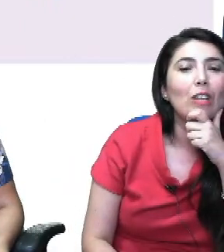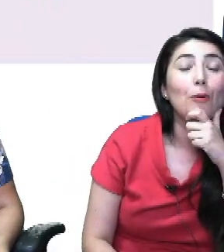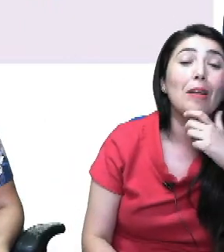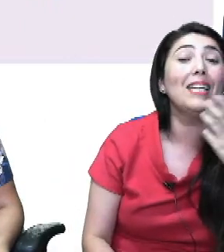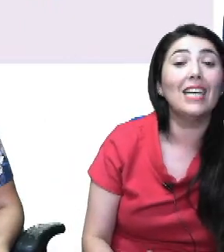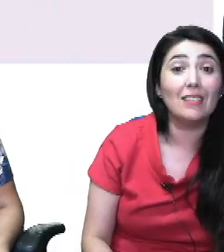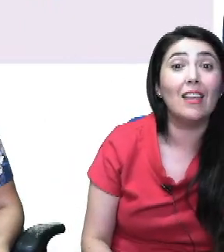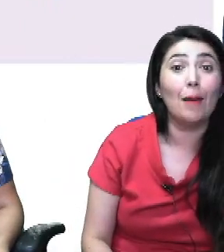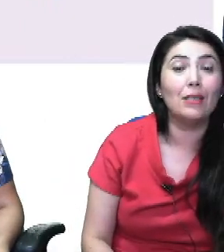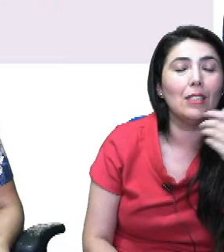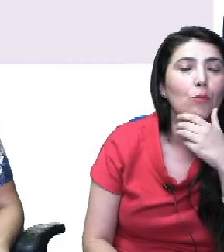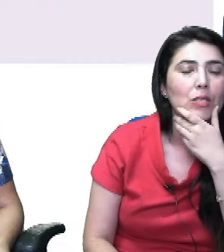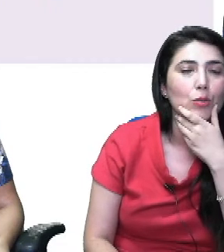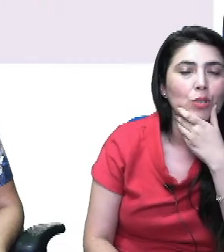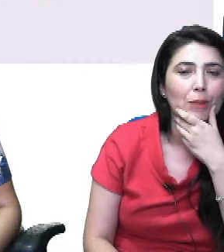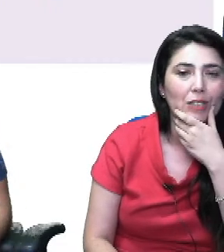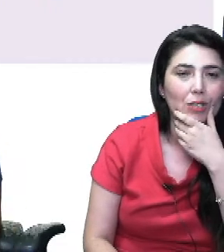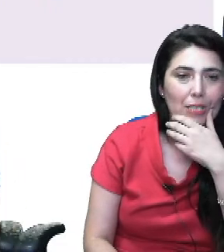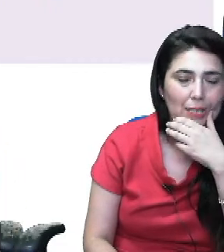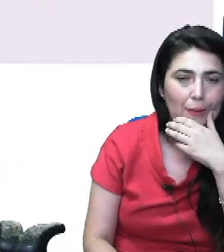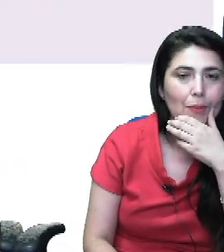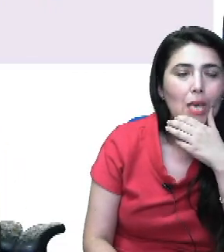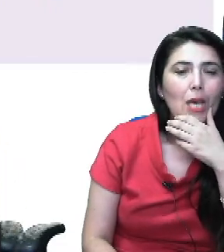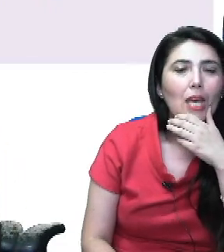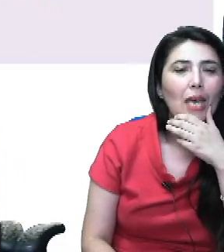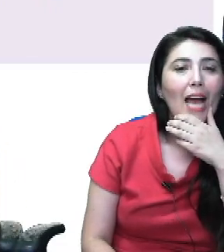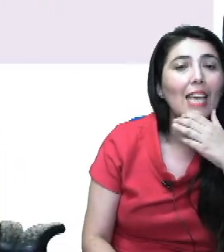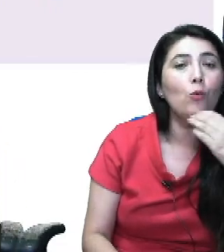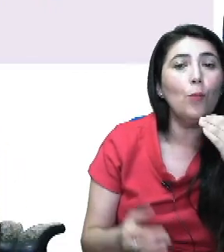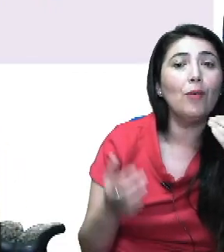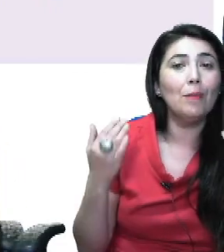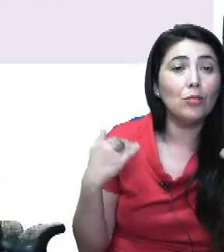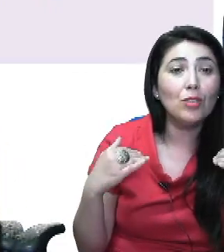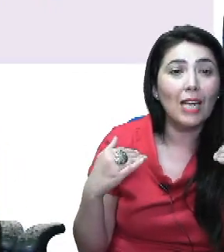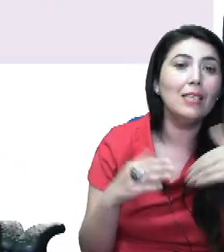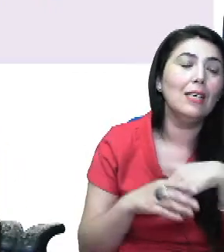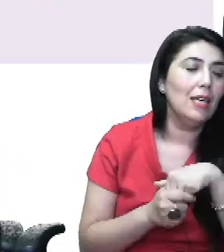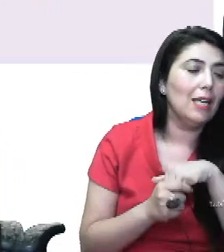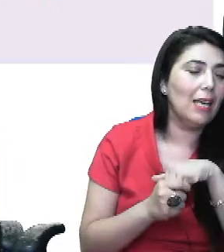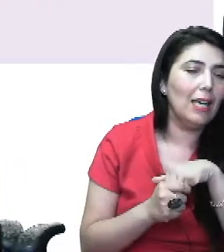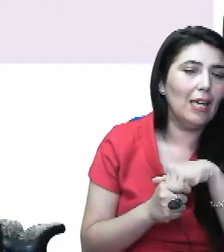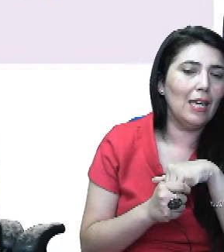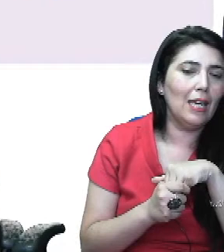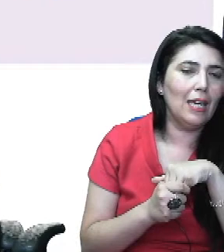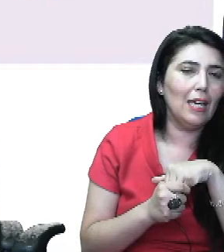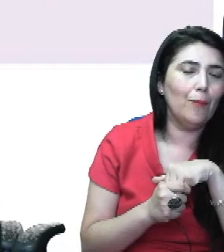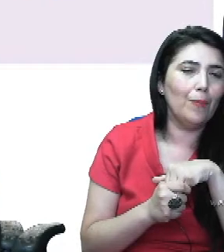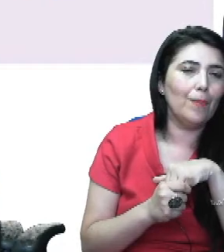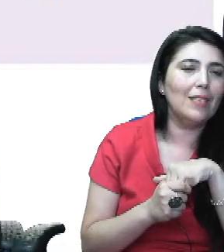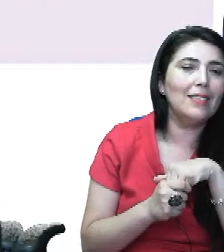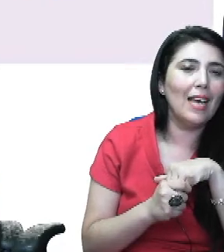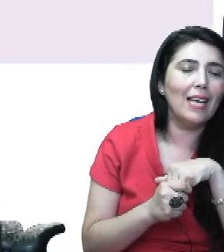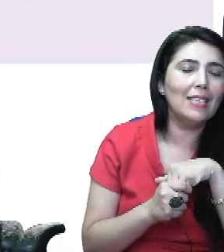de toda la problemática que se da a partir de una situación de emergencia y desastre. Hay algunos problemas sociales